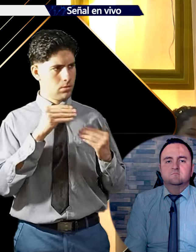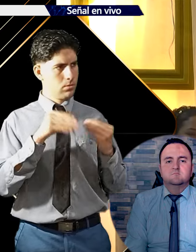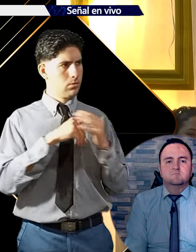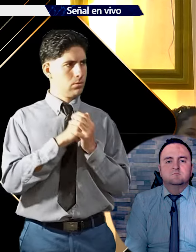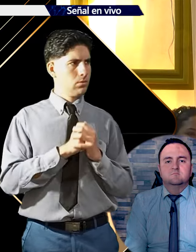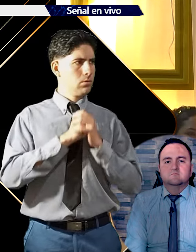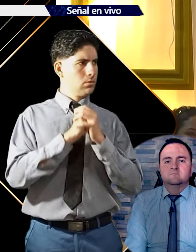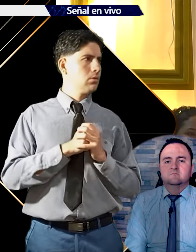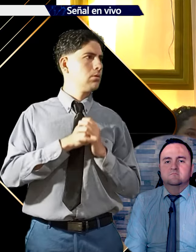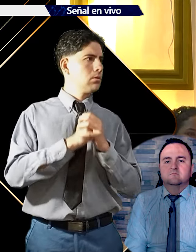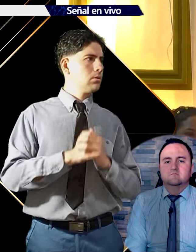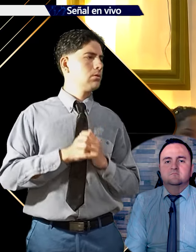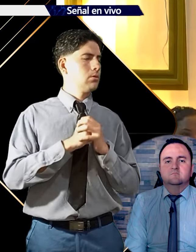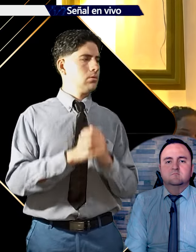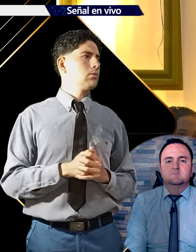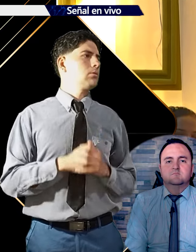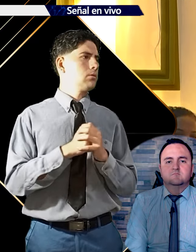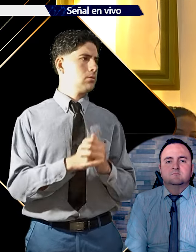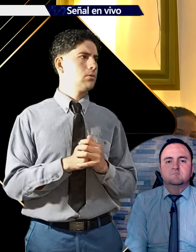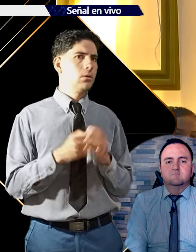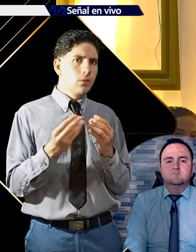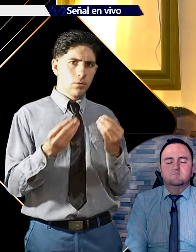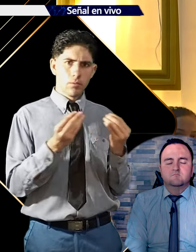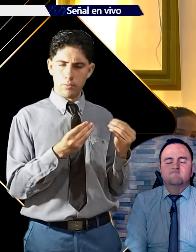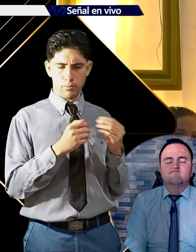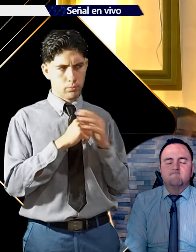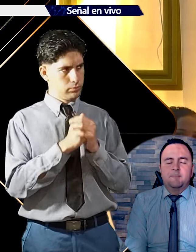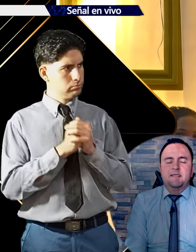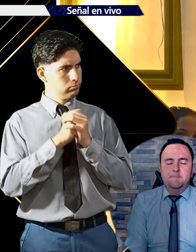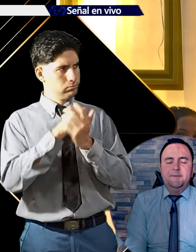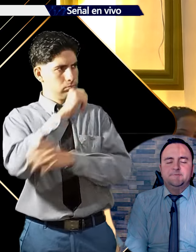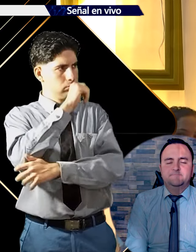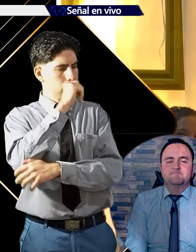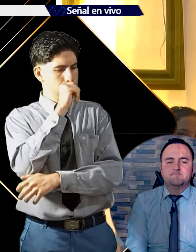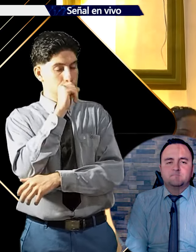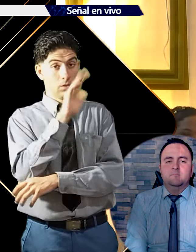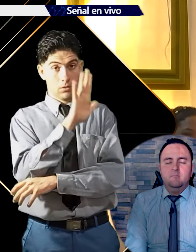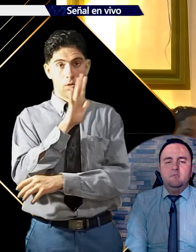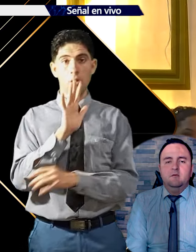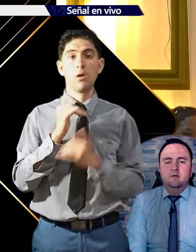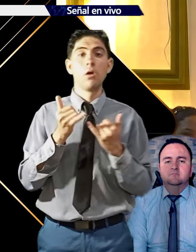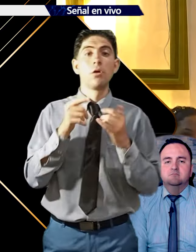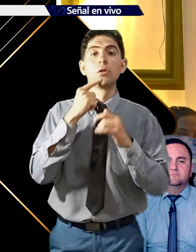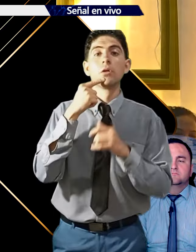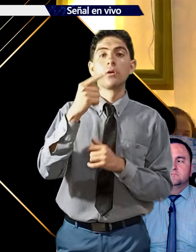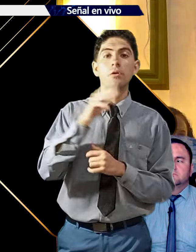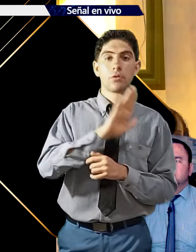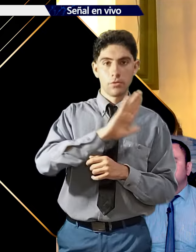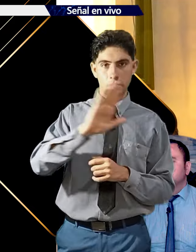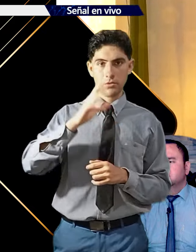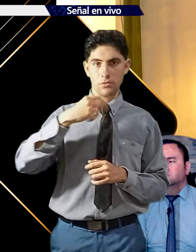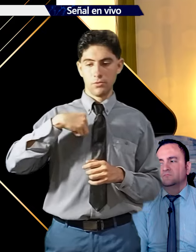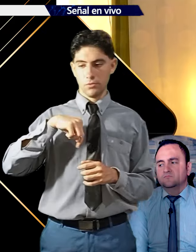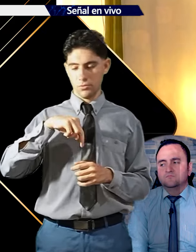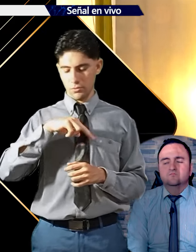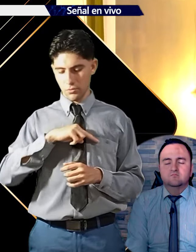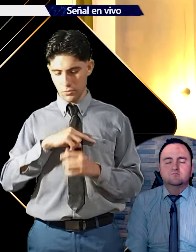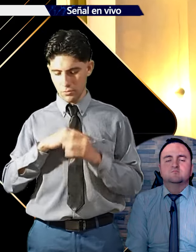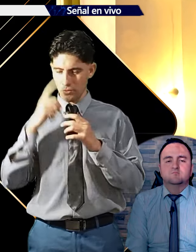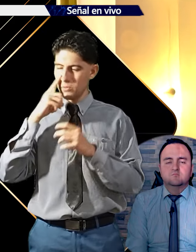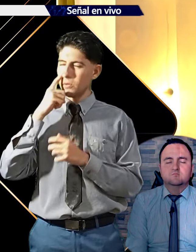tipo de vida, de oración? Demasiado, yo decía, demasiado, demasiado. Pero yo te quiero decir esta